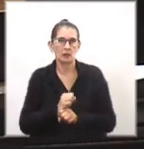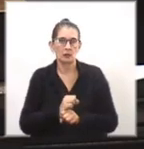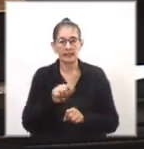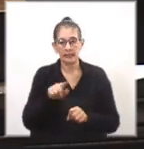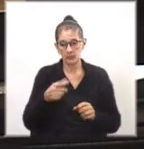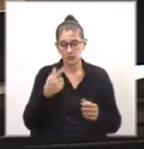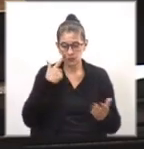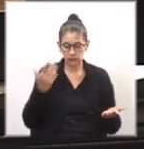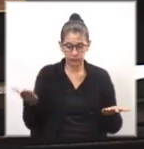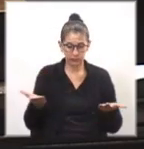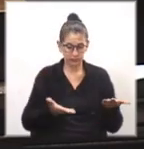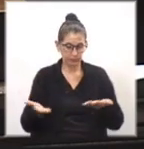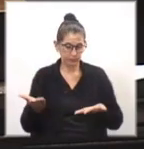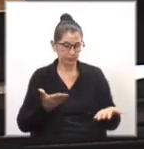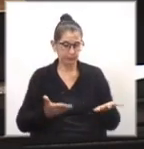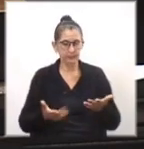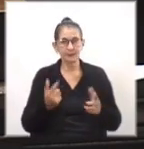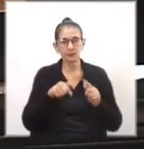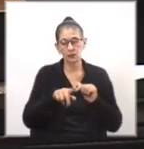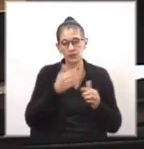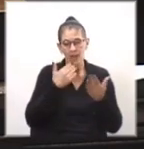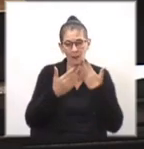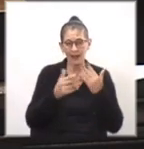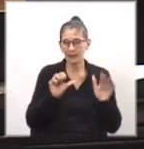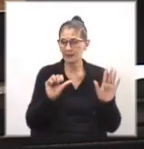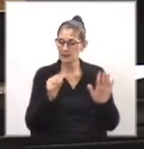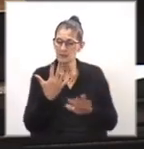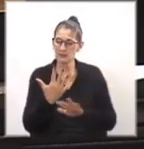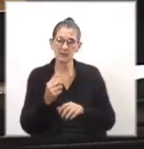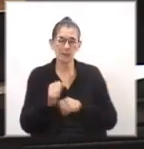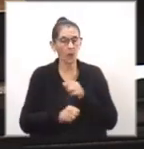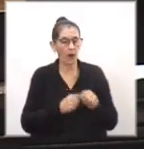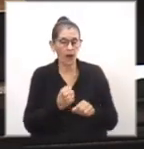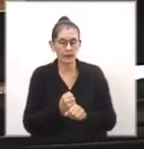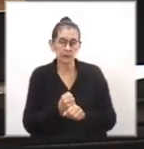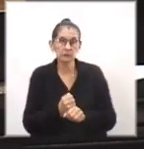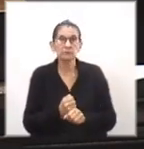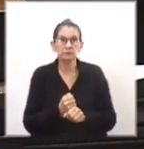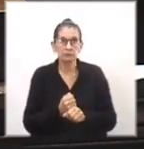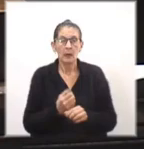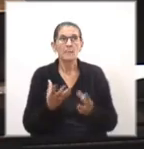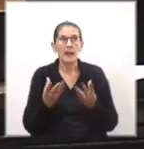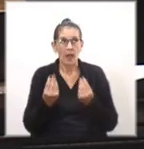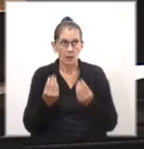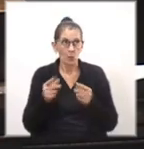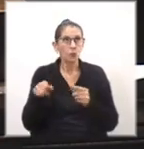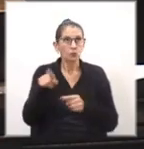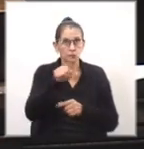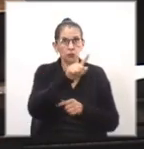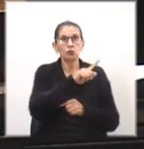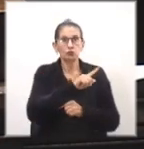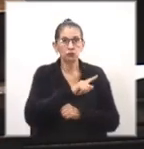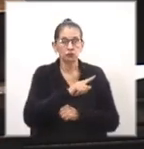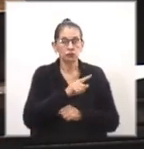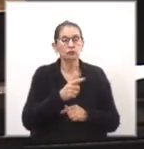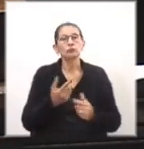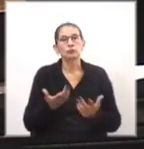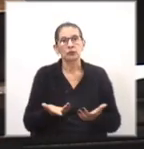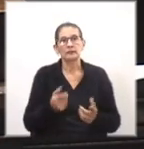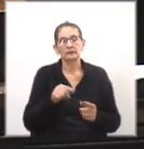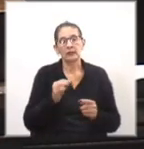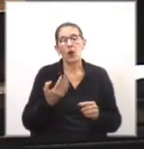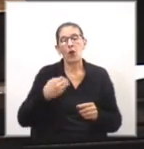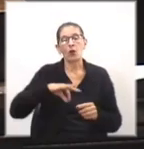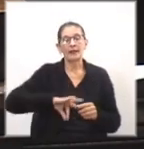recibimos. Entonces, hablar de 65 años, ¿verdad?, para muchos no solamente está vinculado con los ingresos